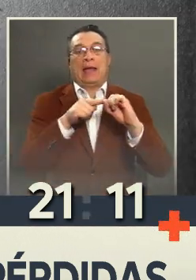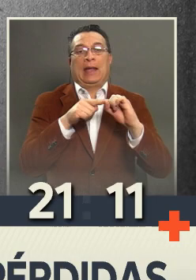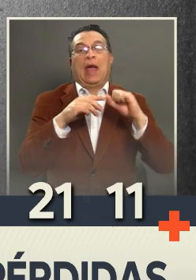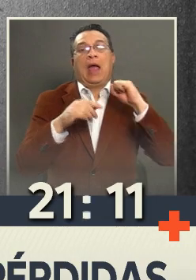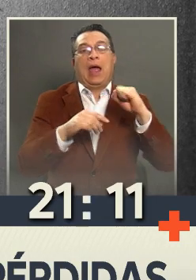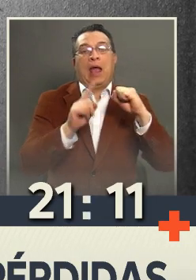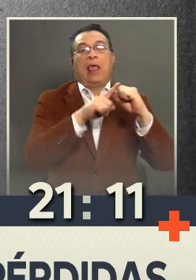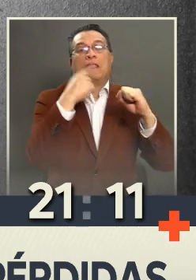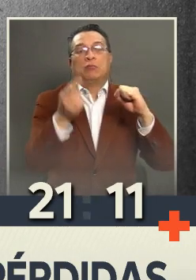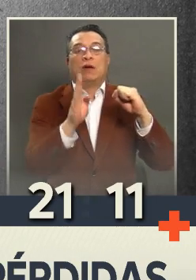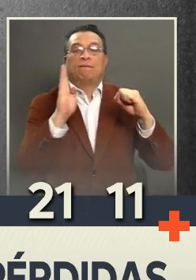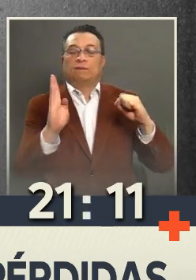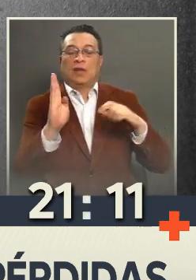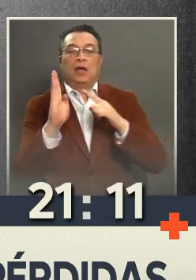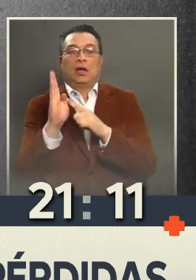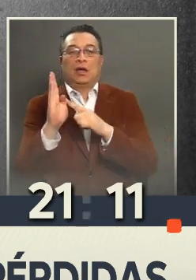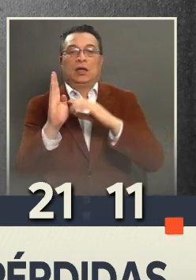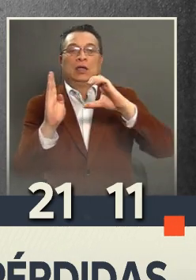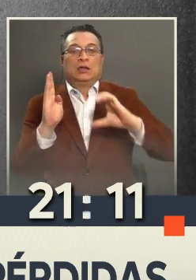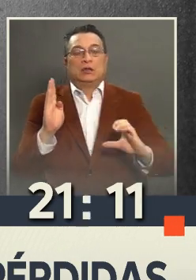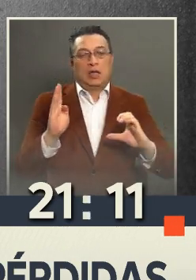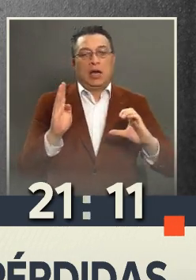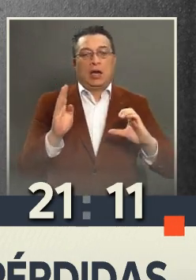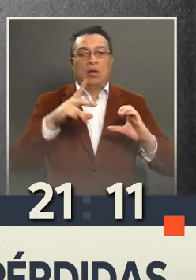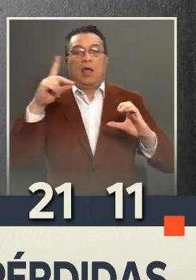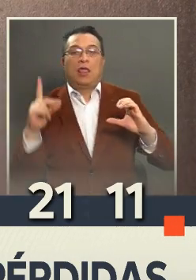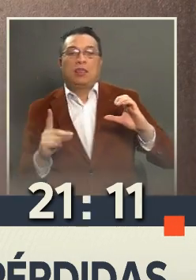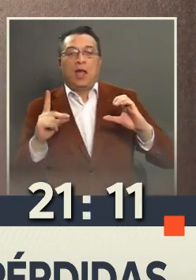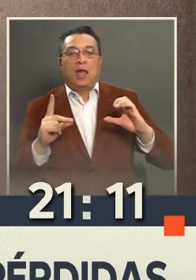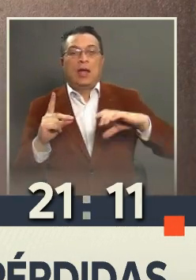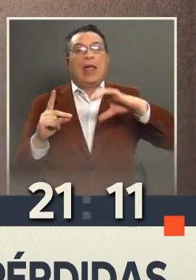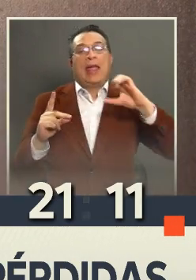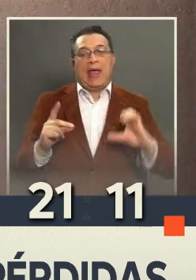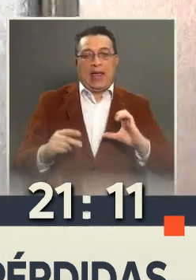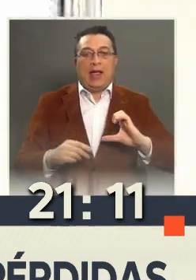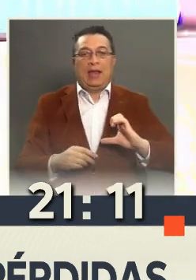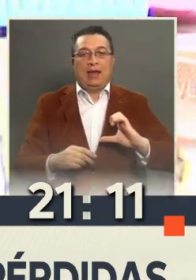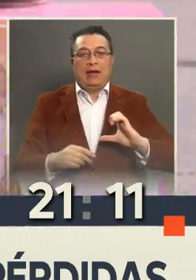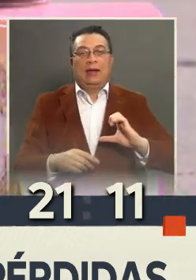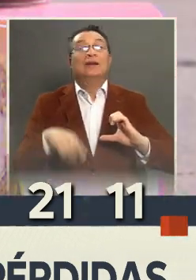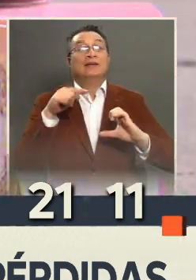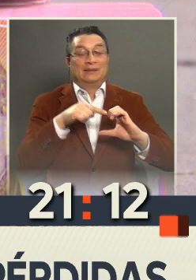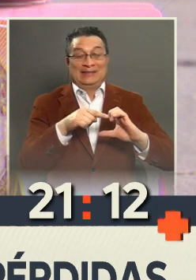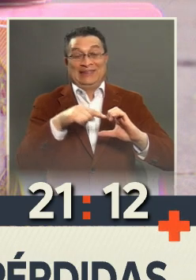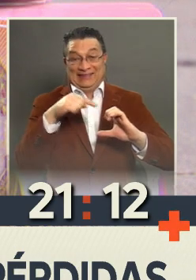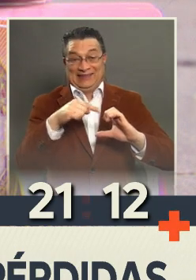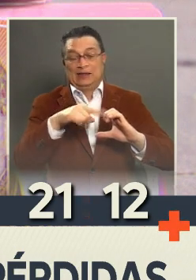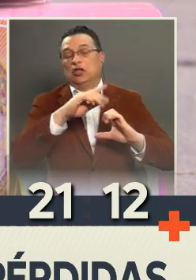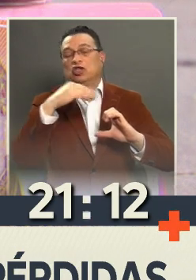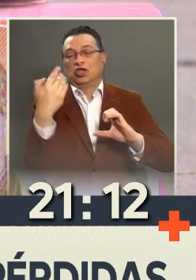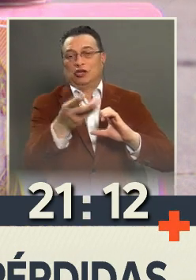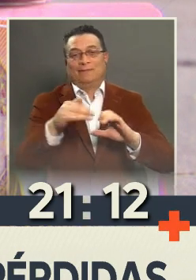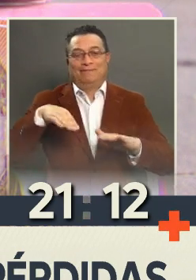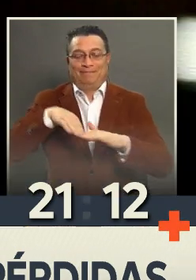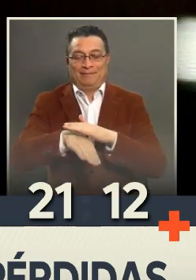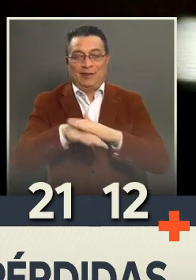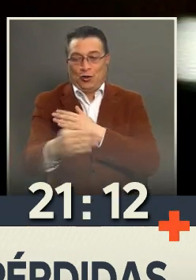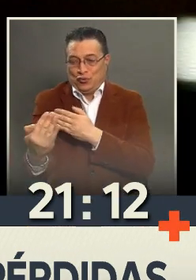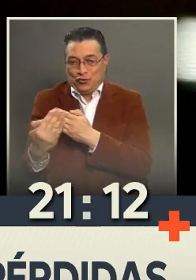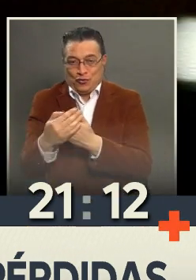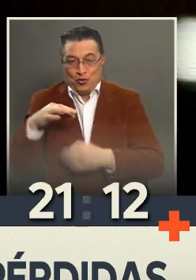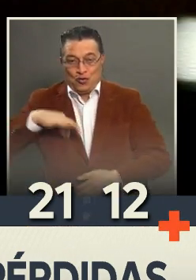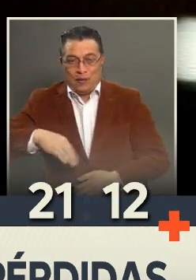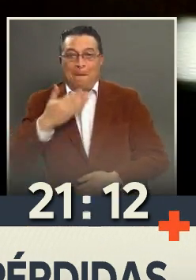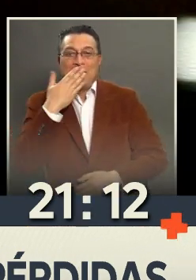viene el B, el C, el D y el E. Allí deberían estar todos sus ahorros cuando esté pronto a jubilarse. Es el